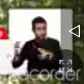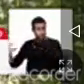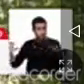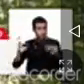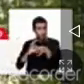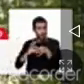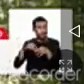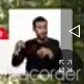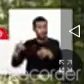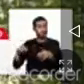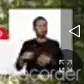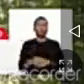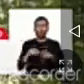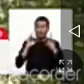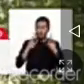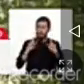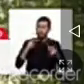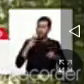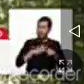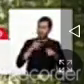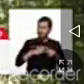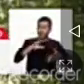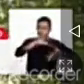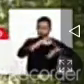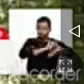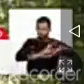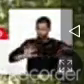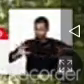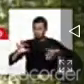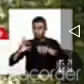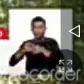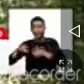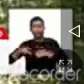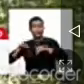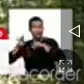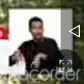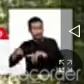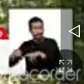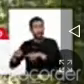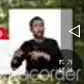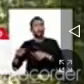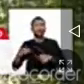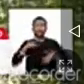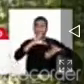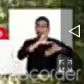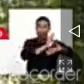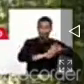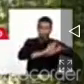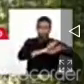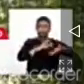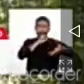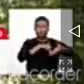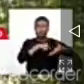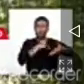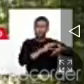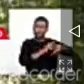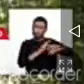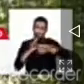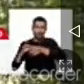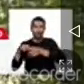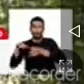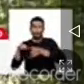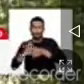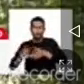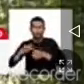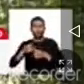la alianza y esperemos que pronto prosperen los esfuerzos de acción con Australia y que la Alianza del Pacífico sea todavía más del Pacífico